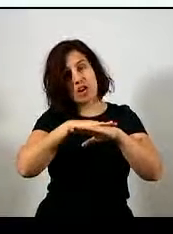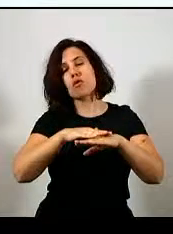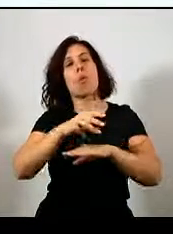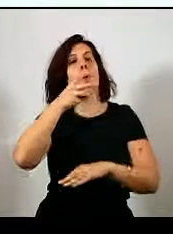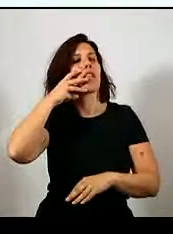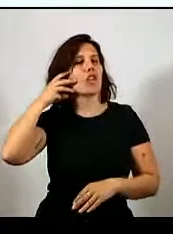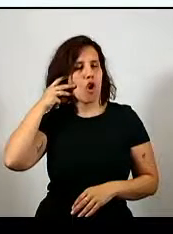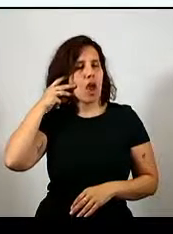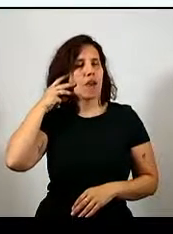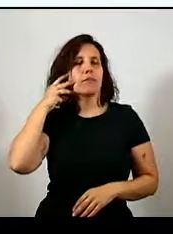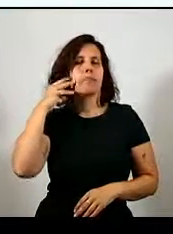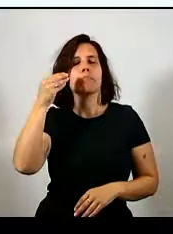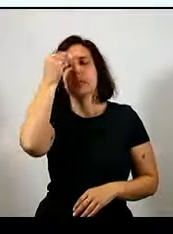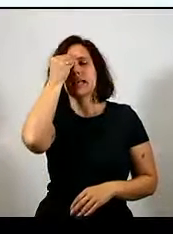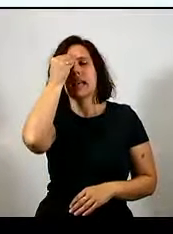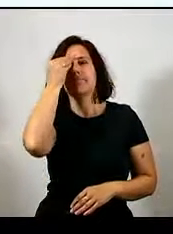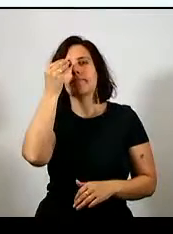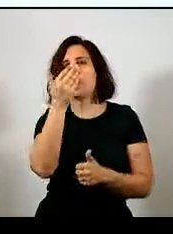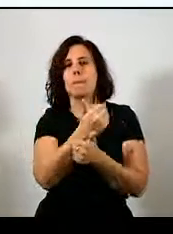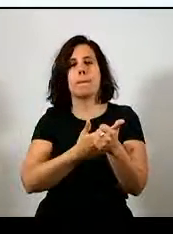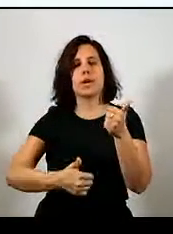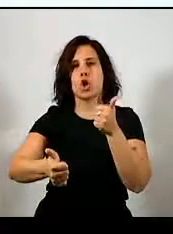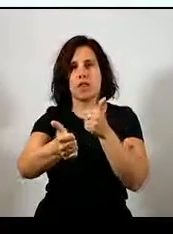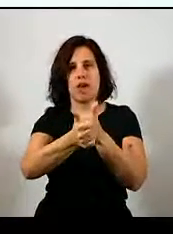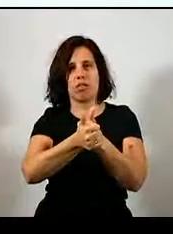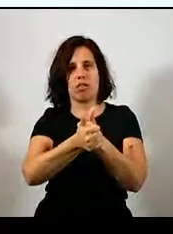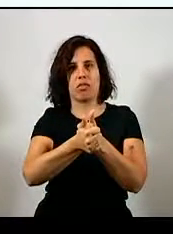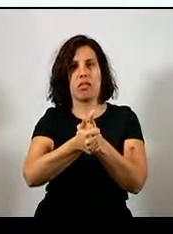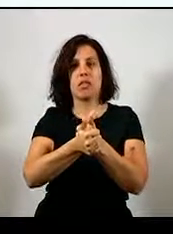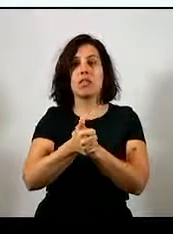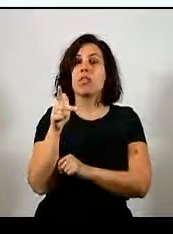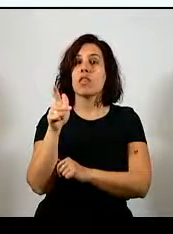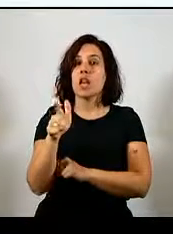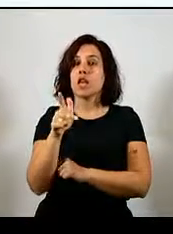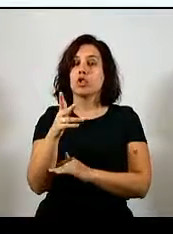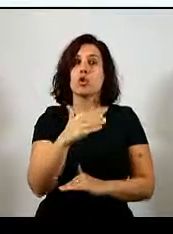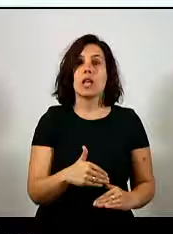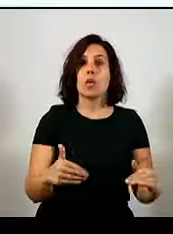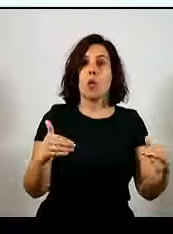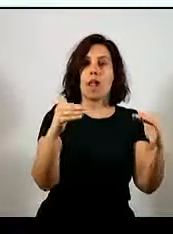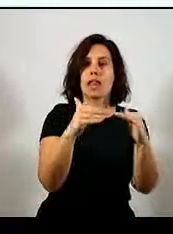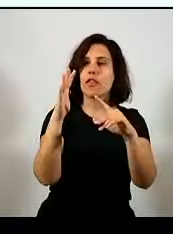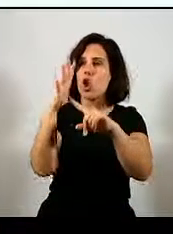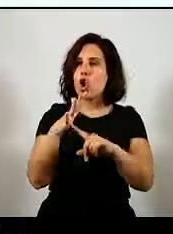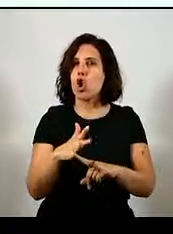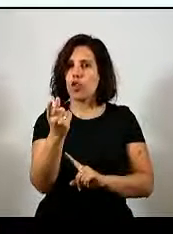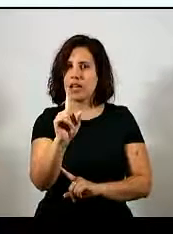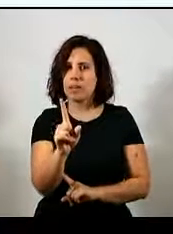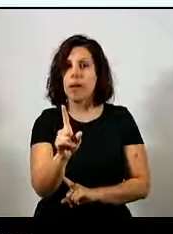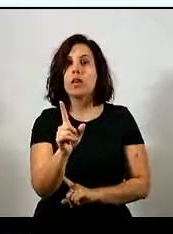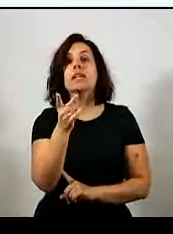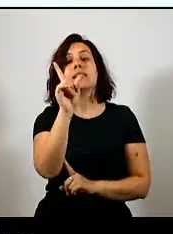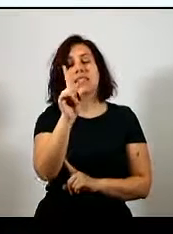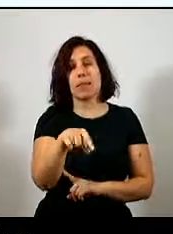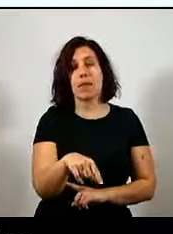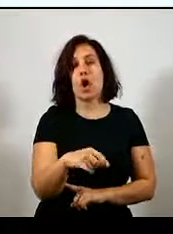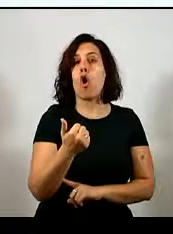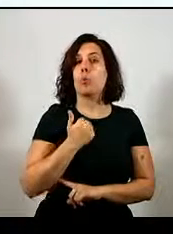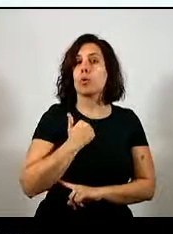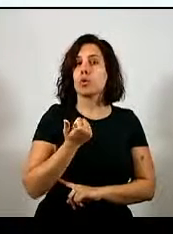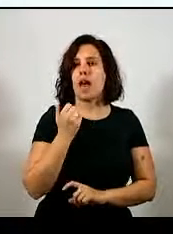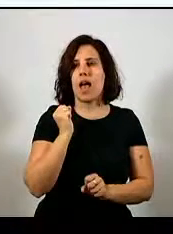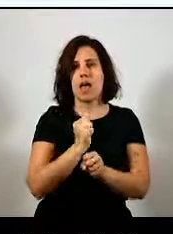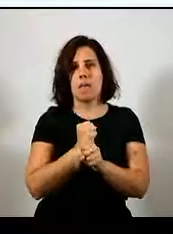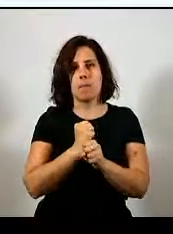considera prioritario garantizar los principios de igualdad y no discriminación, así como promover las oportunidades de empleo y